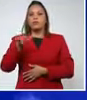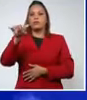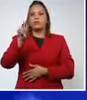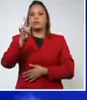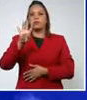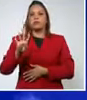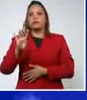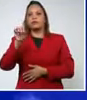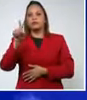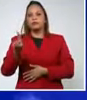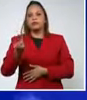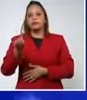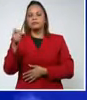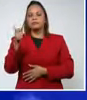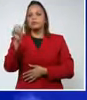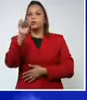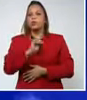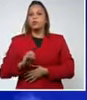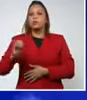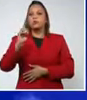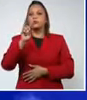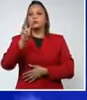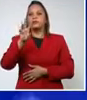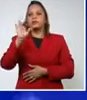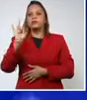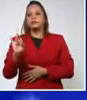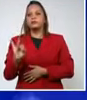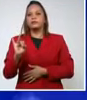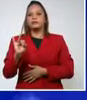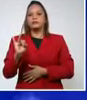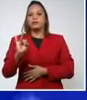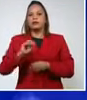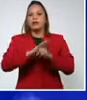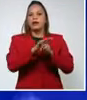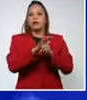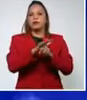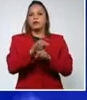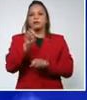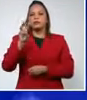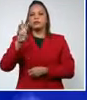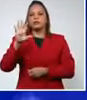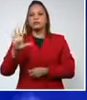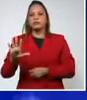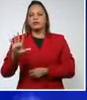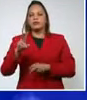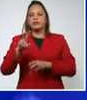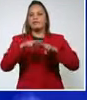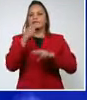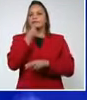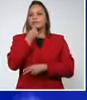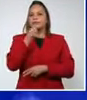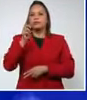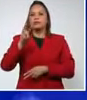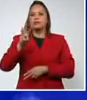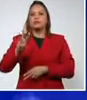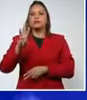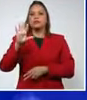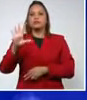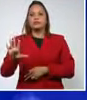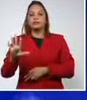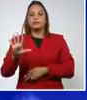uno, 10 de octubre 37, Arroyo Naranjo y Habana Vieja con 35 cada